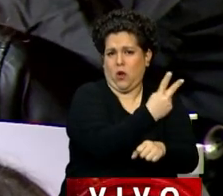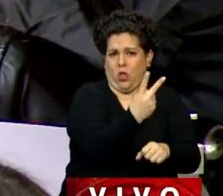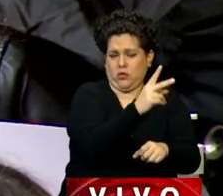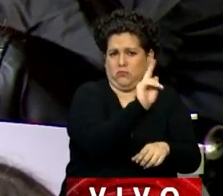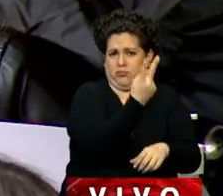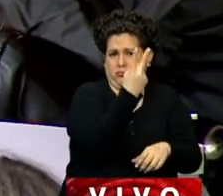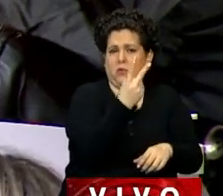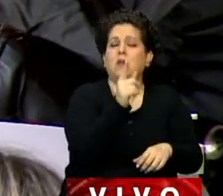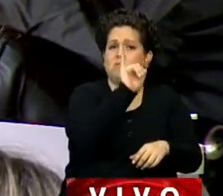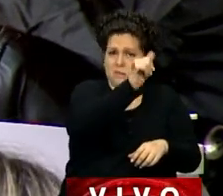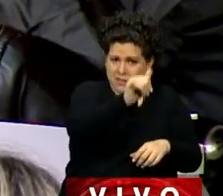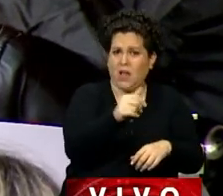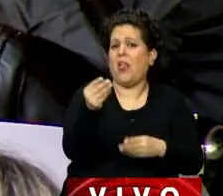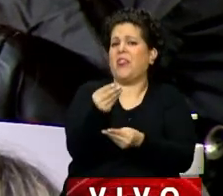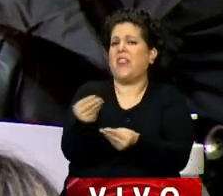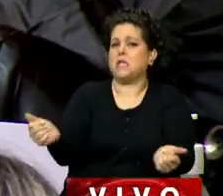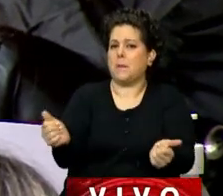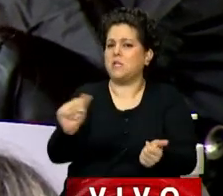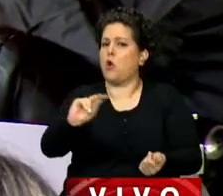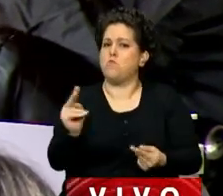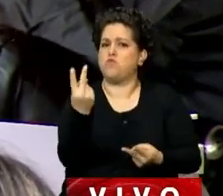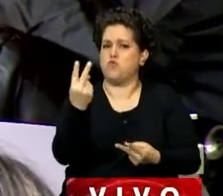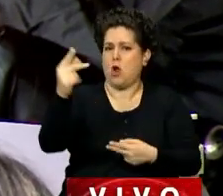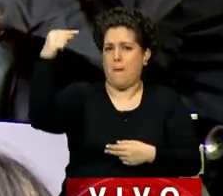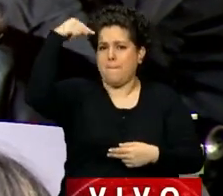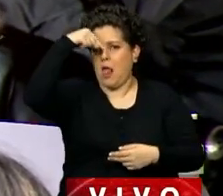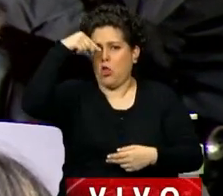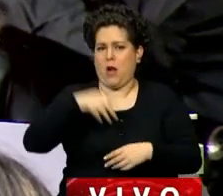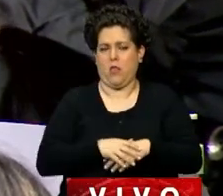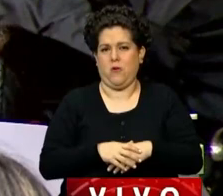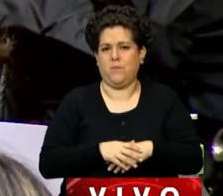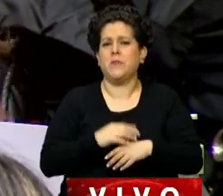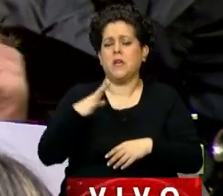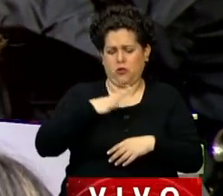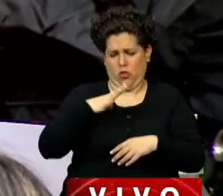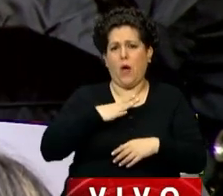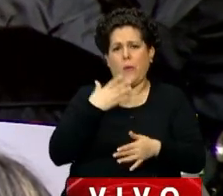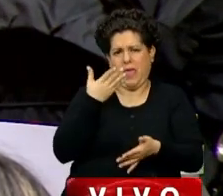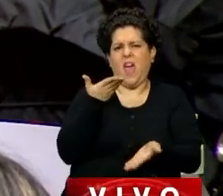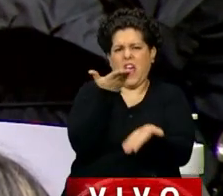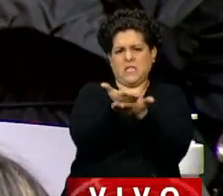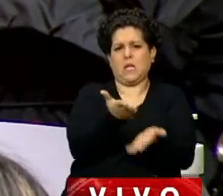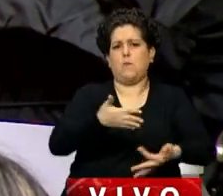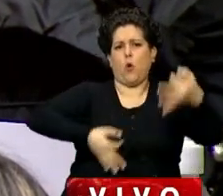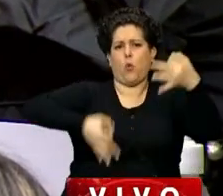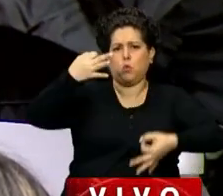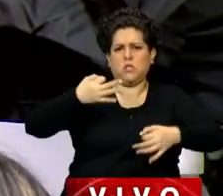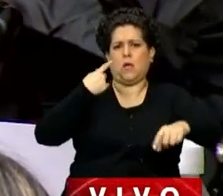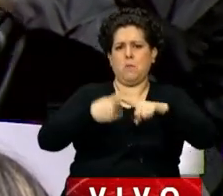Sí, desapareció y murió Santiago Maldonado y seguimos exigiendo justicia por